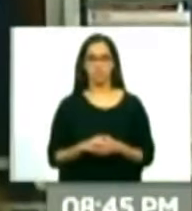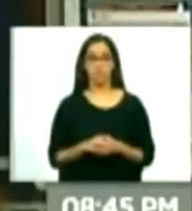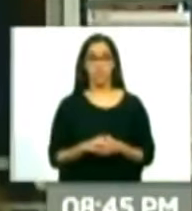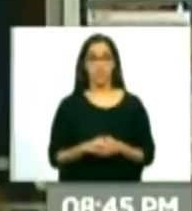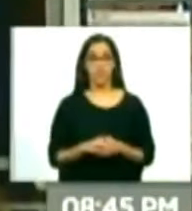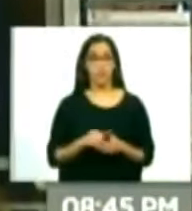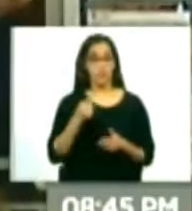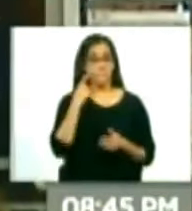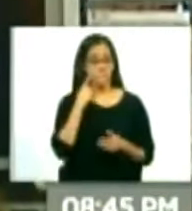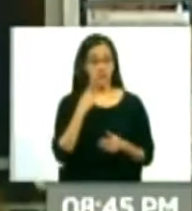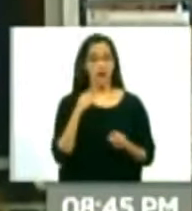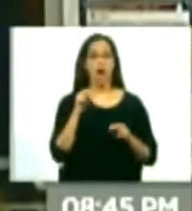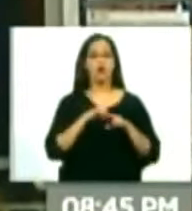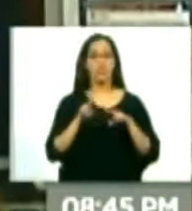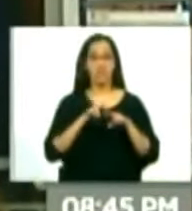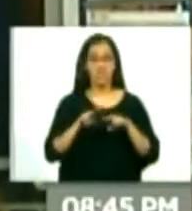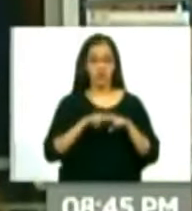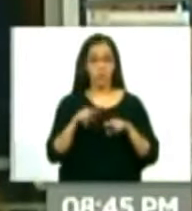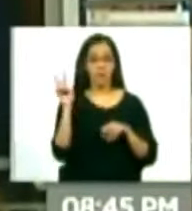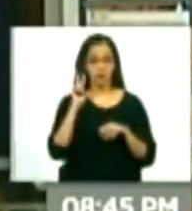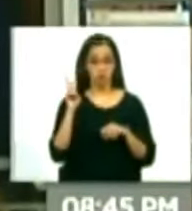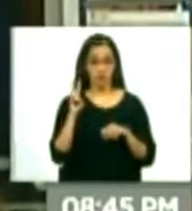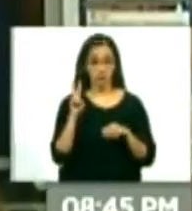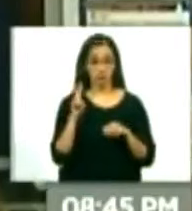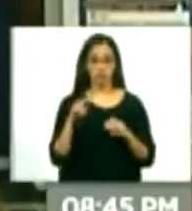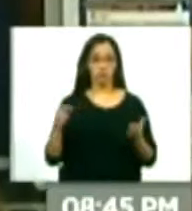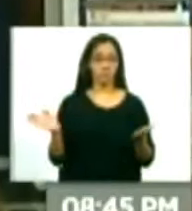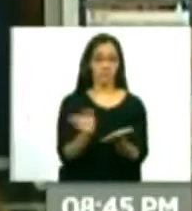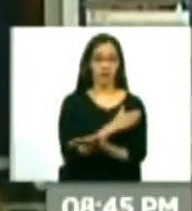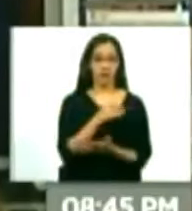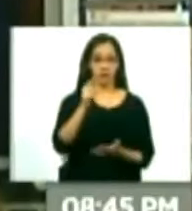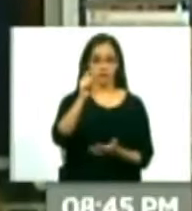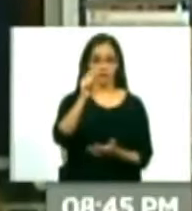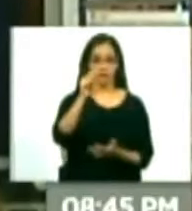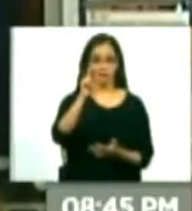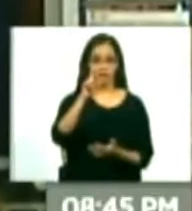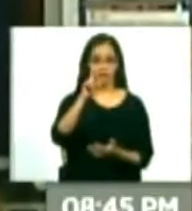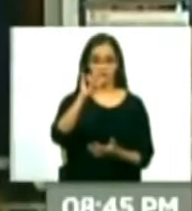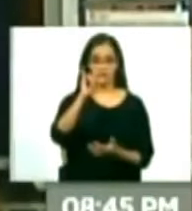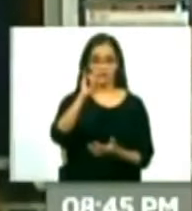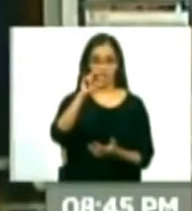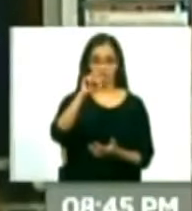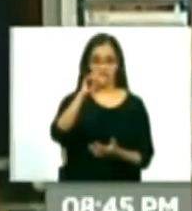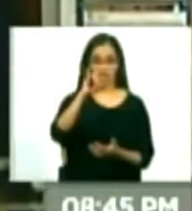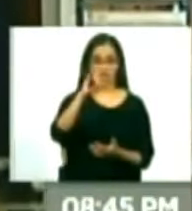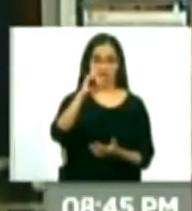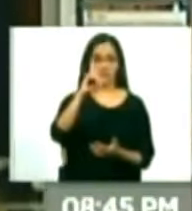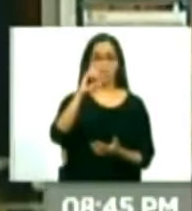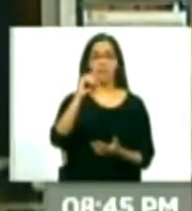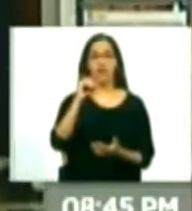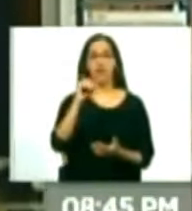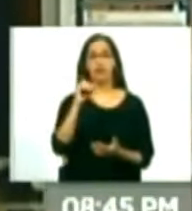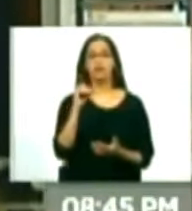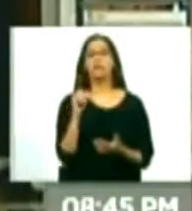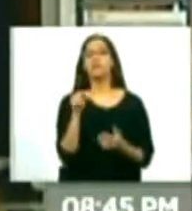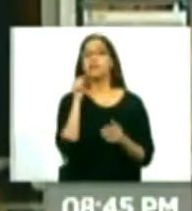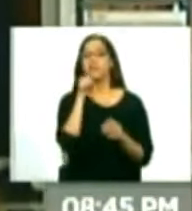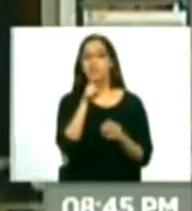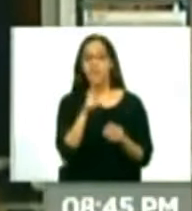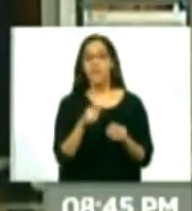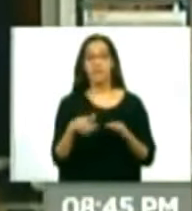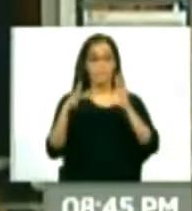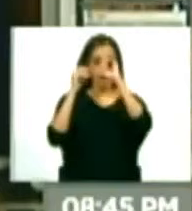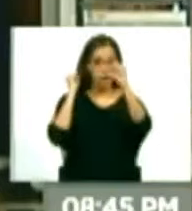a defender, el primer ministro creo que es, y salió a defender la decisión, el embajador de Estados Unidos en